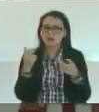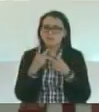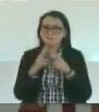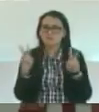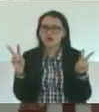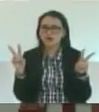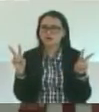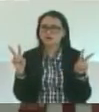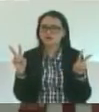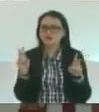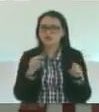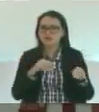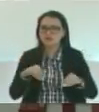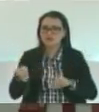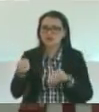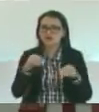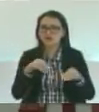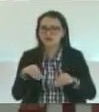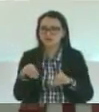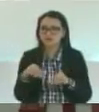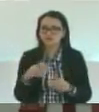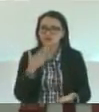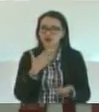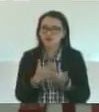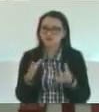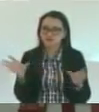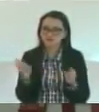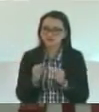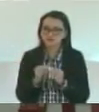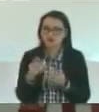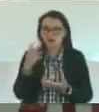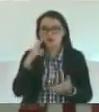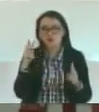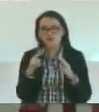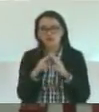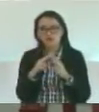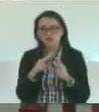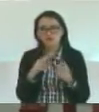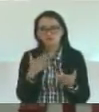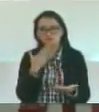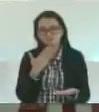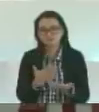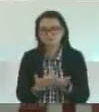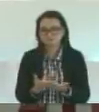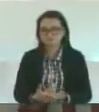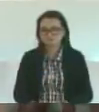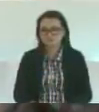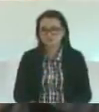merece su tierra. Bueno, muchas gracias, pues. Nos vemos en el acto. Gracias.